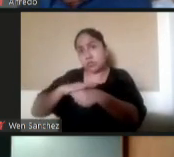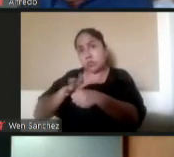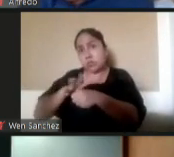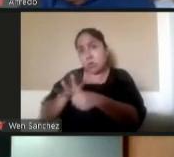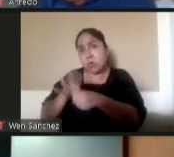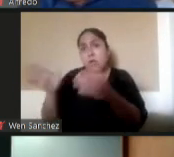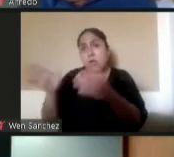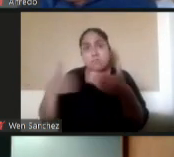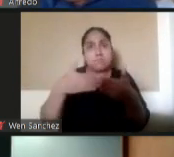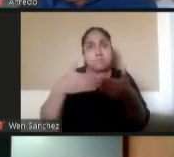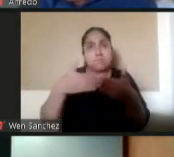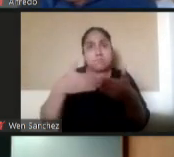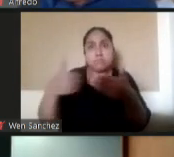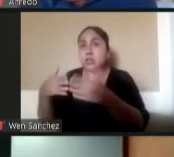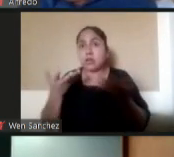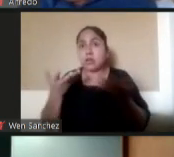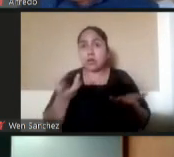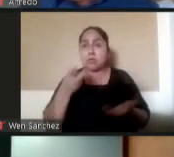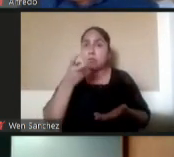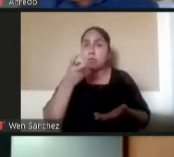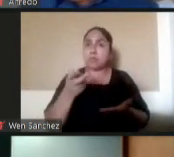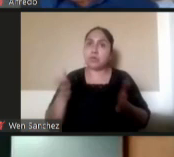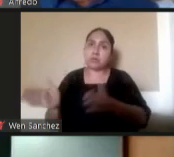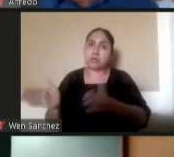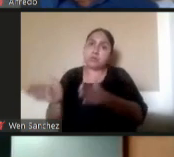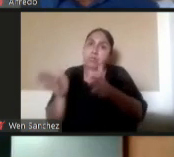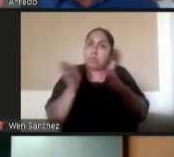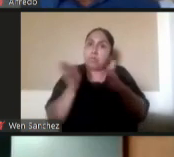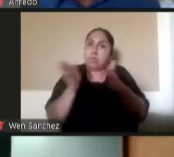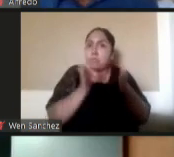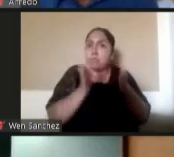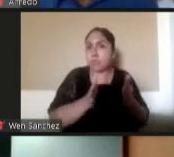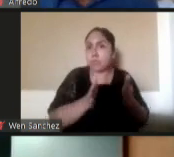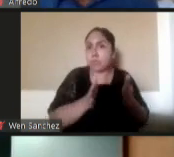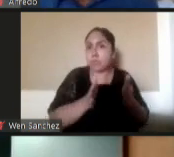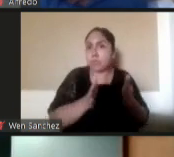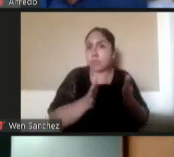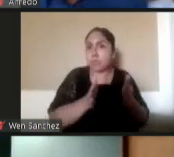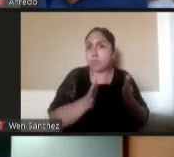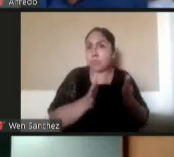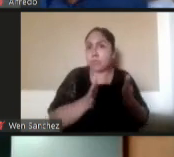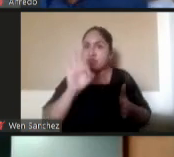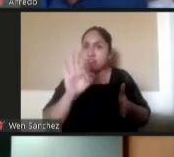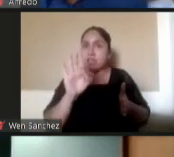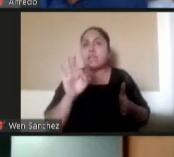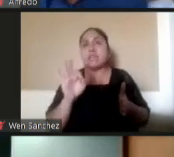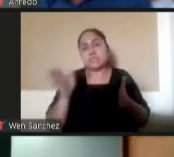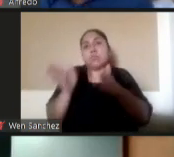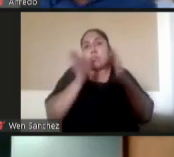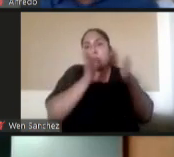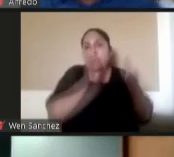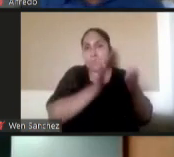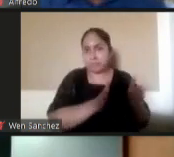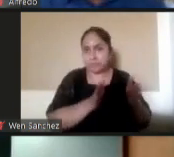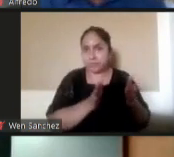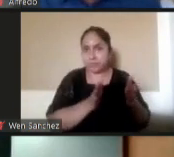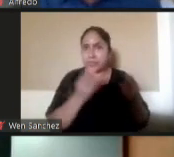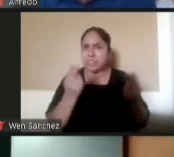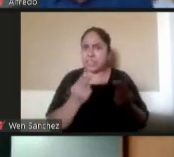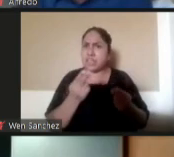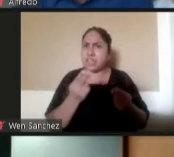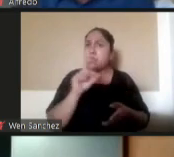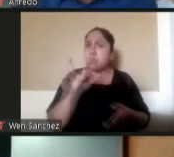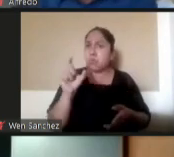cita, autorización que fue emitida, quedando determinado que para la edición 2020 el reconocimiento en cuestión tendría lugar a más